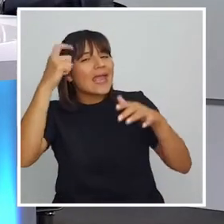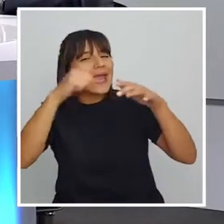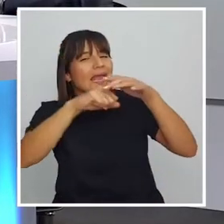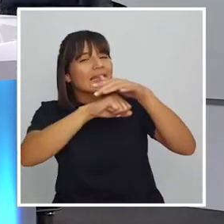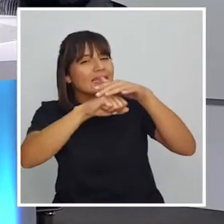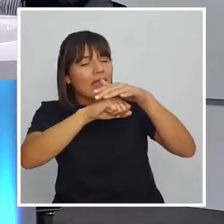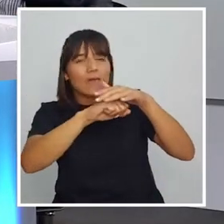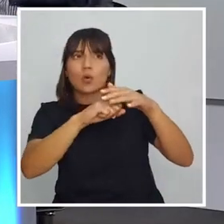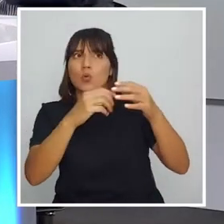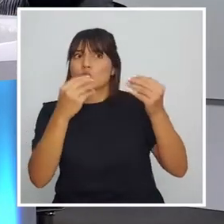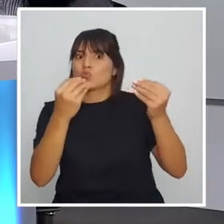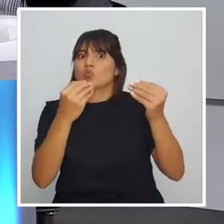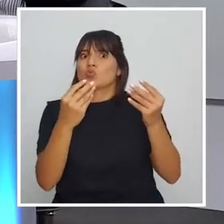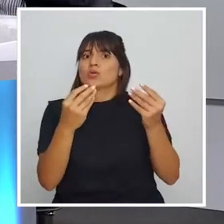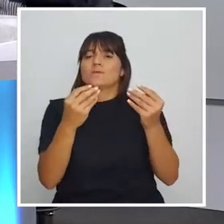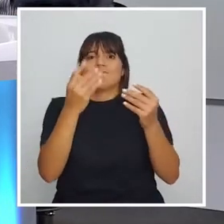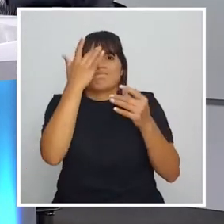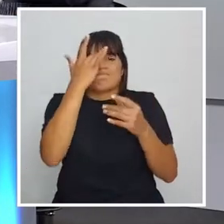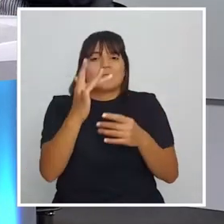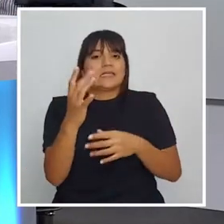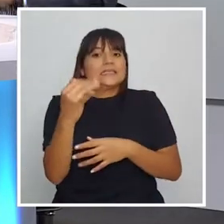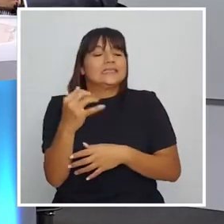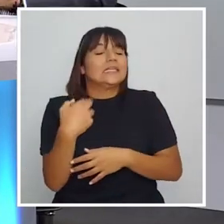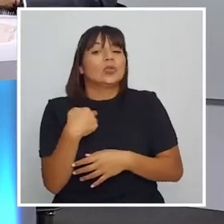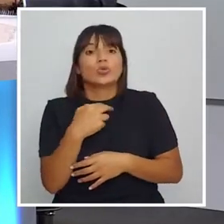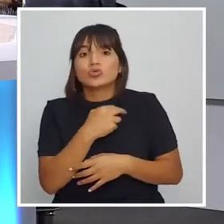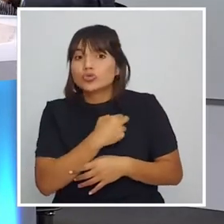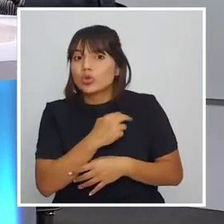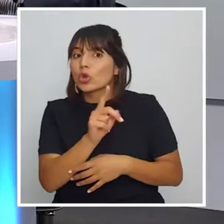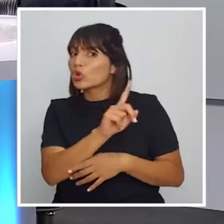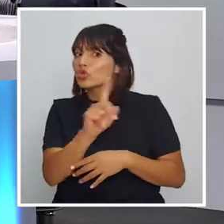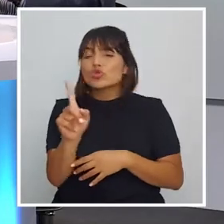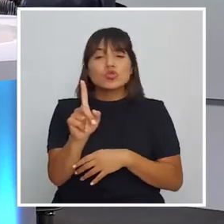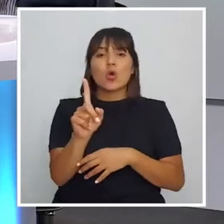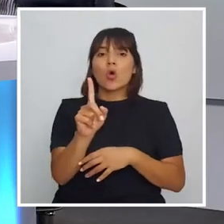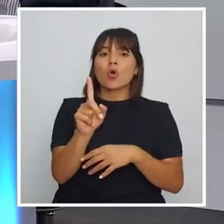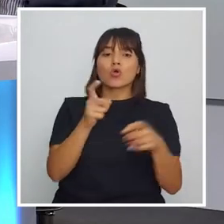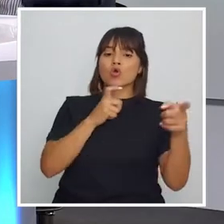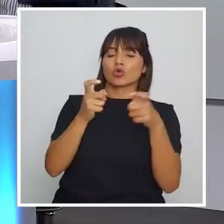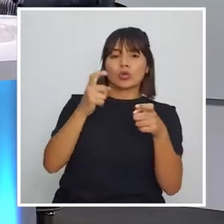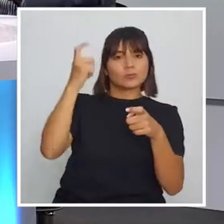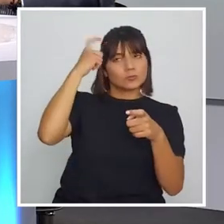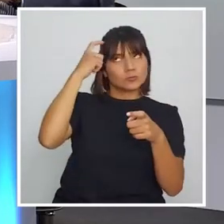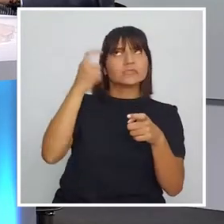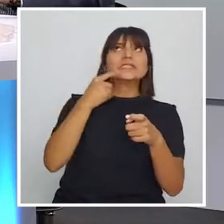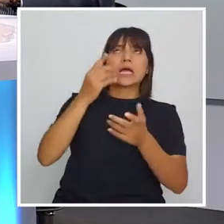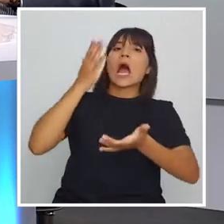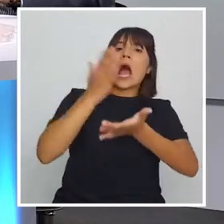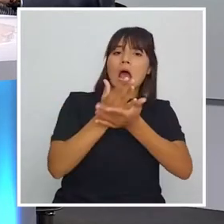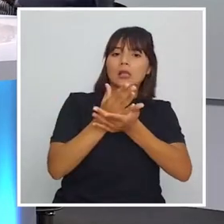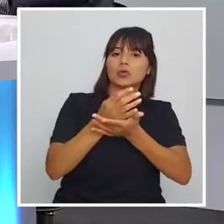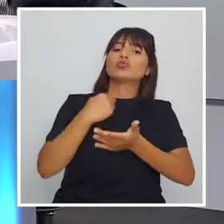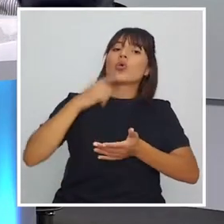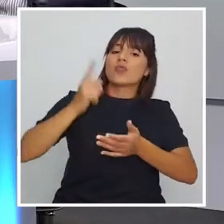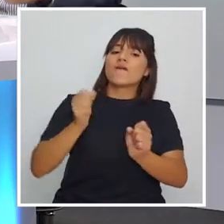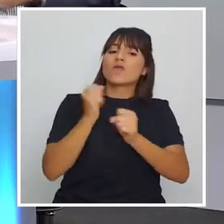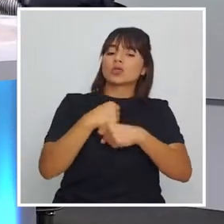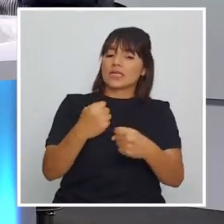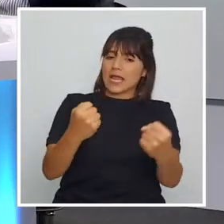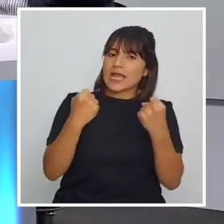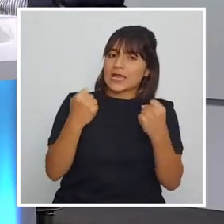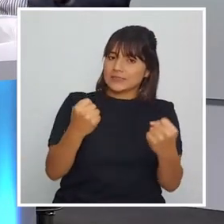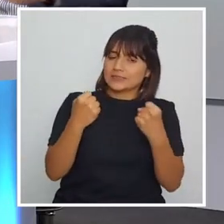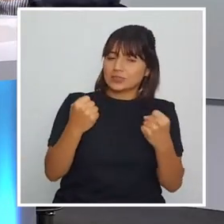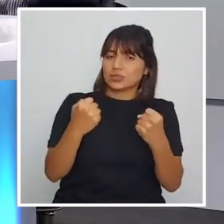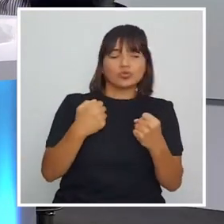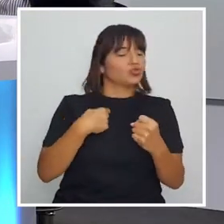eficiente. Si uno no le manda señales de que no, alto. yo sí tengo que hacer ejercicio. Ya yo no estoy en una edad en